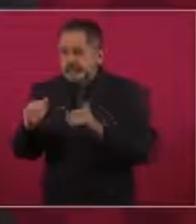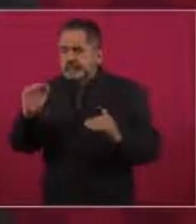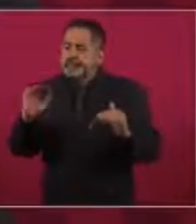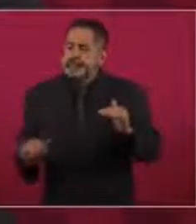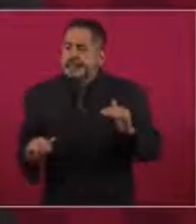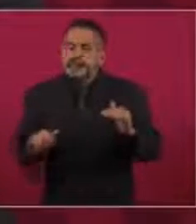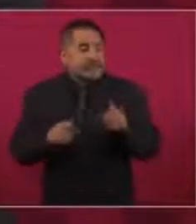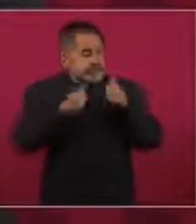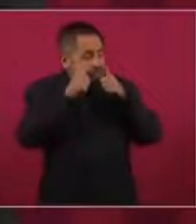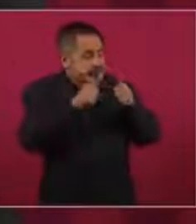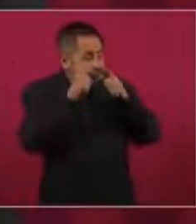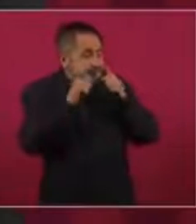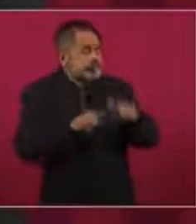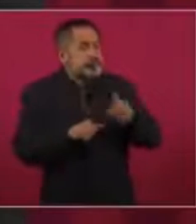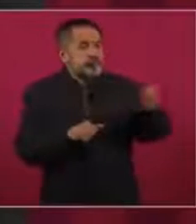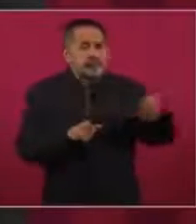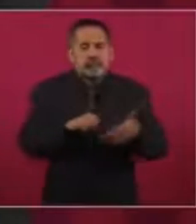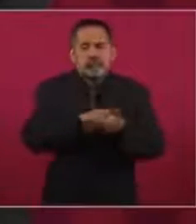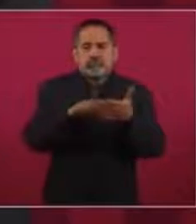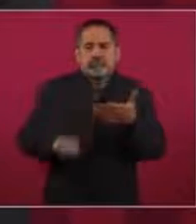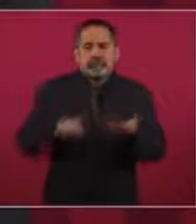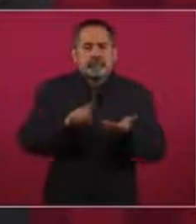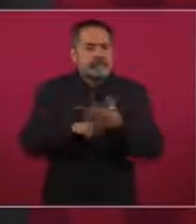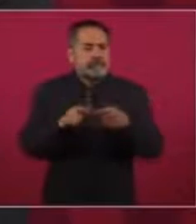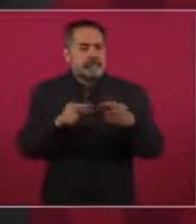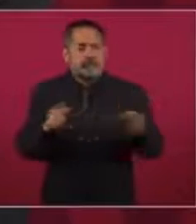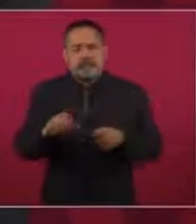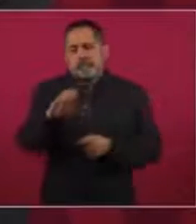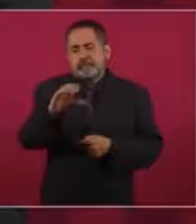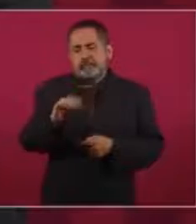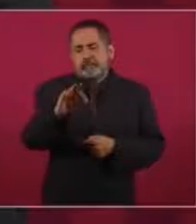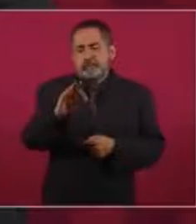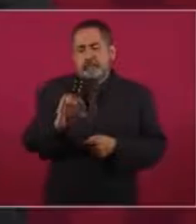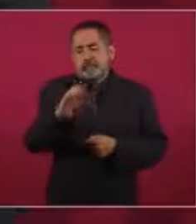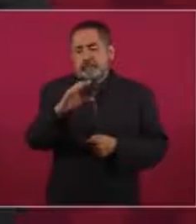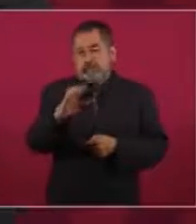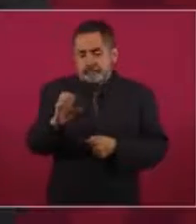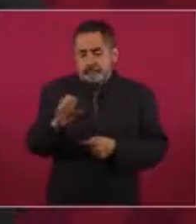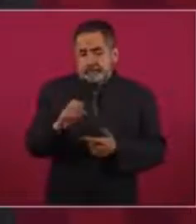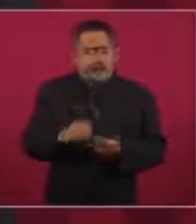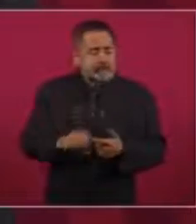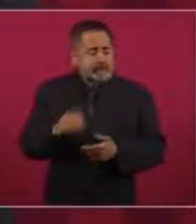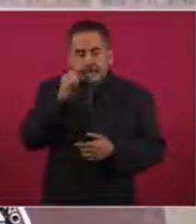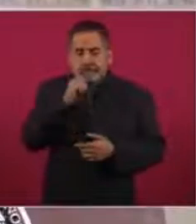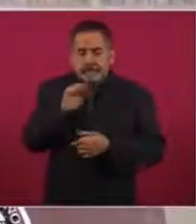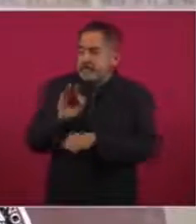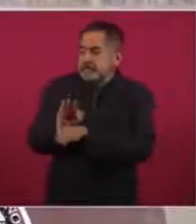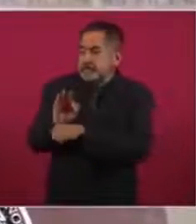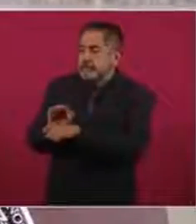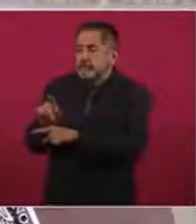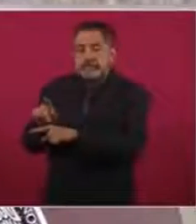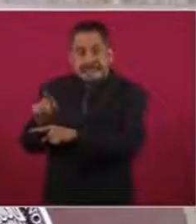organismos, algunos, por ejemplo el de la competencia, le da